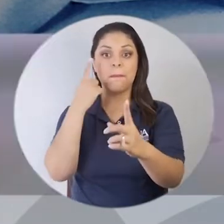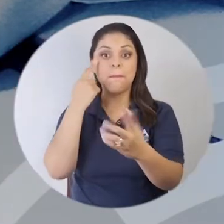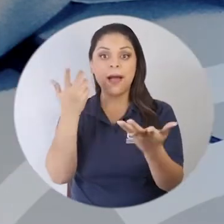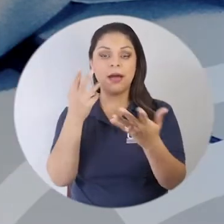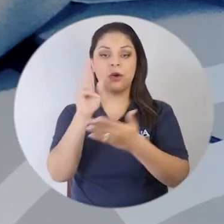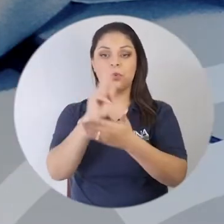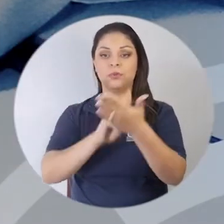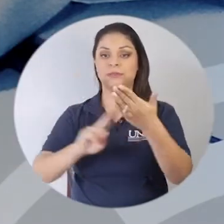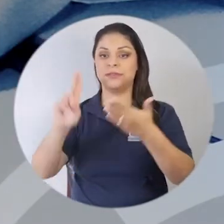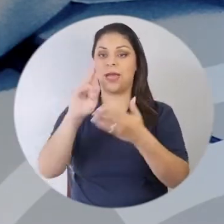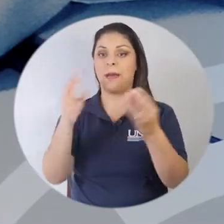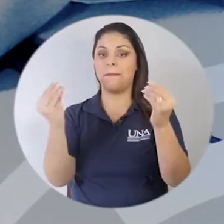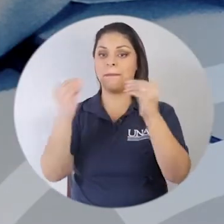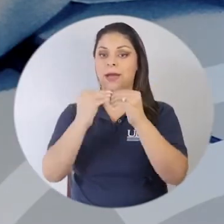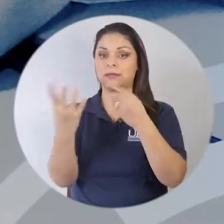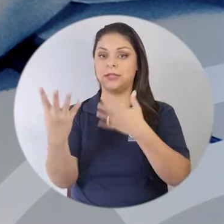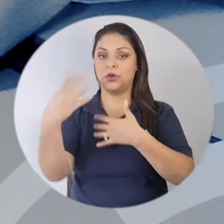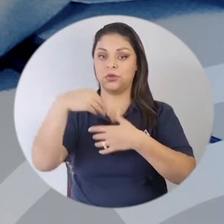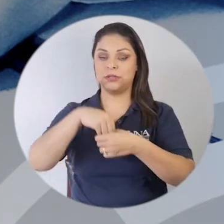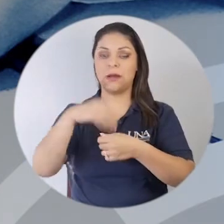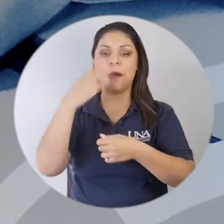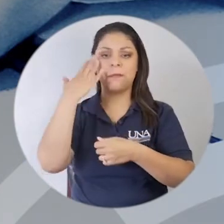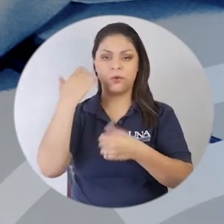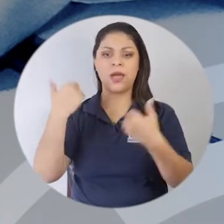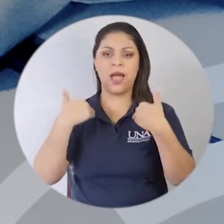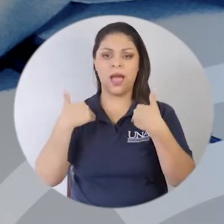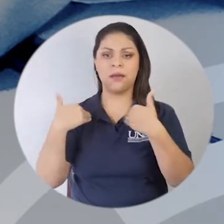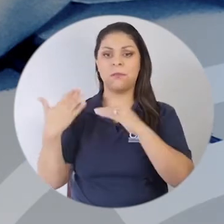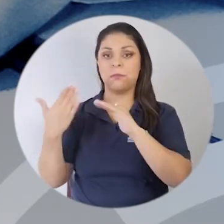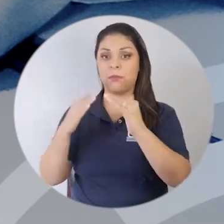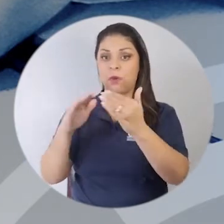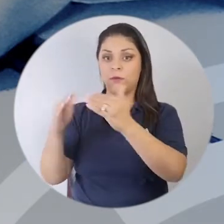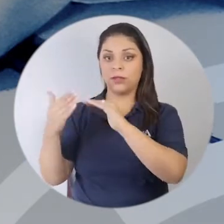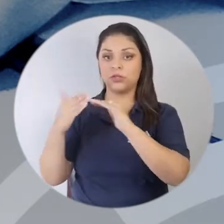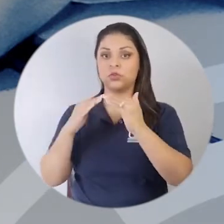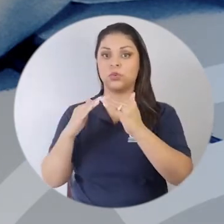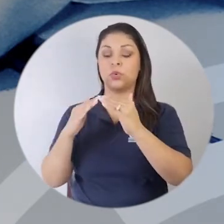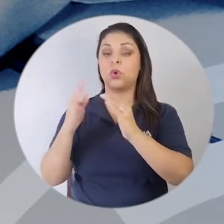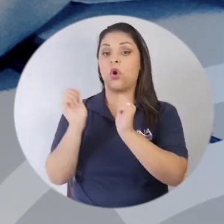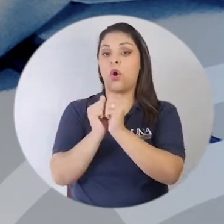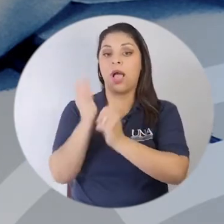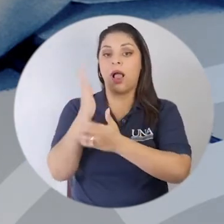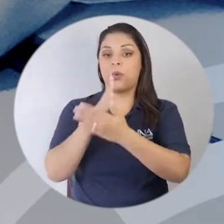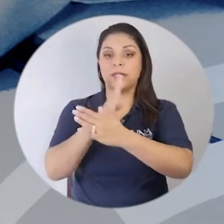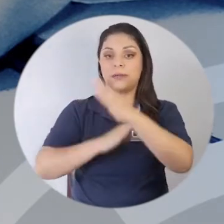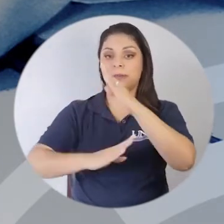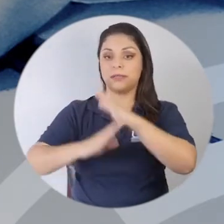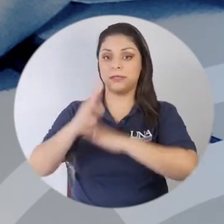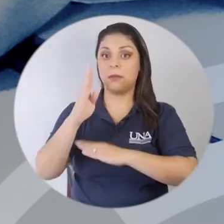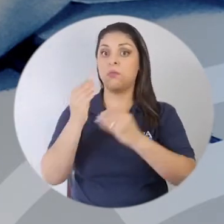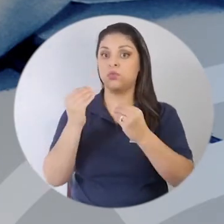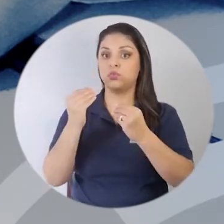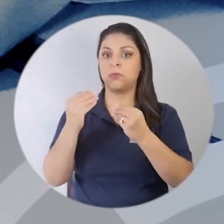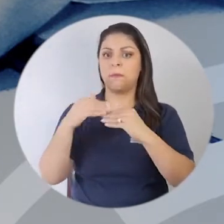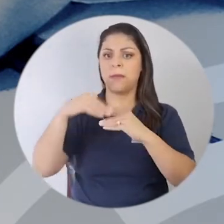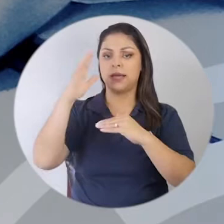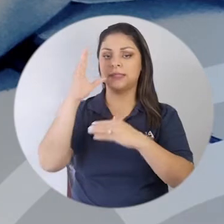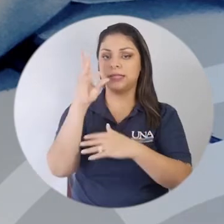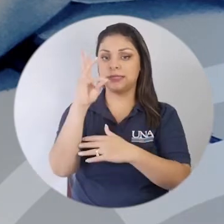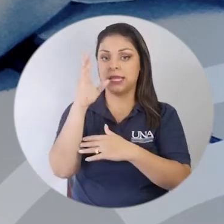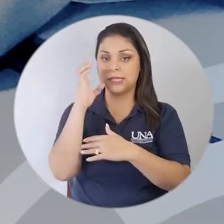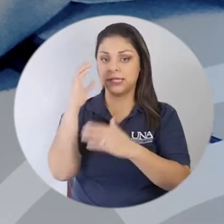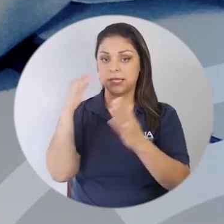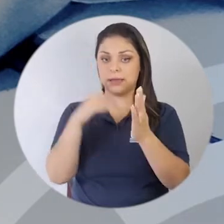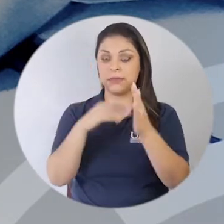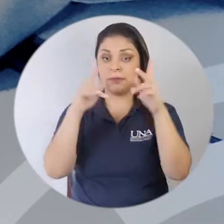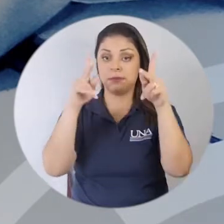más inclusiva, porque tenemos una población con alguna discapacidad bastante importante, más de